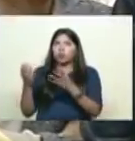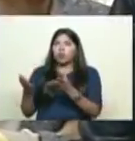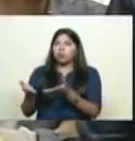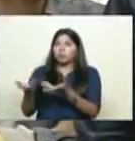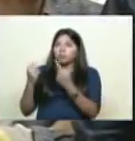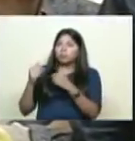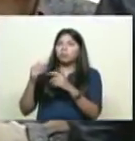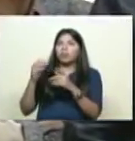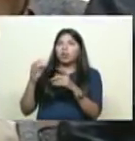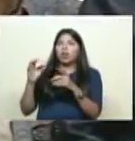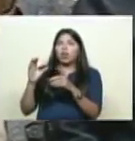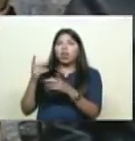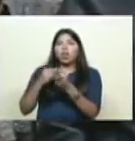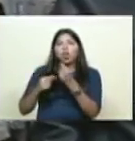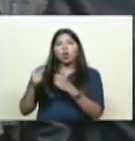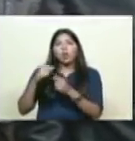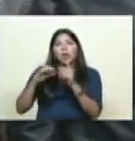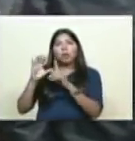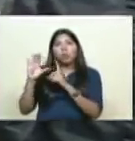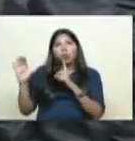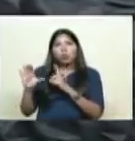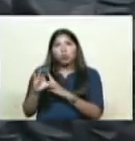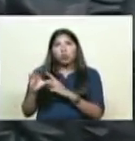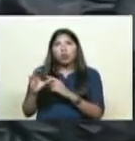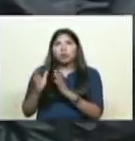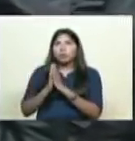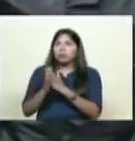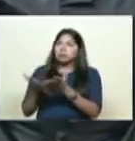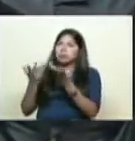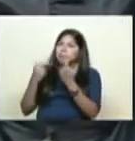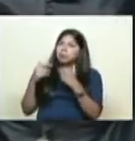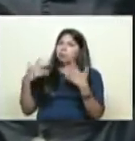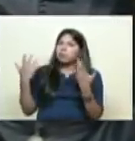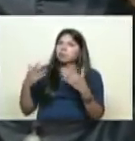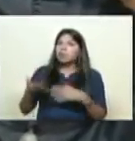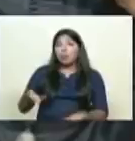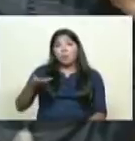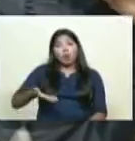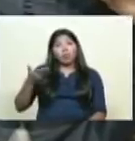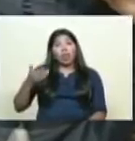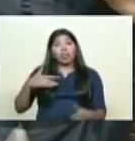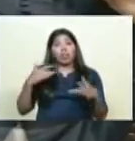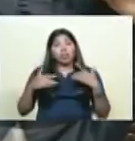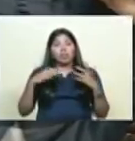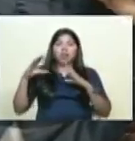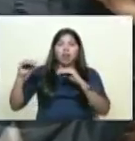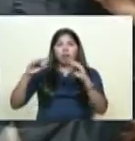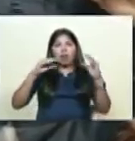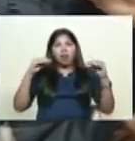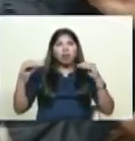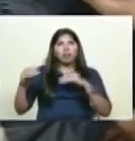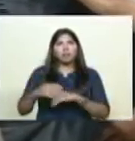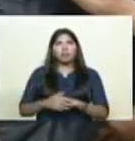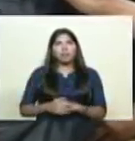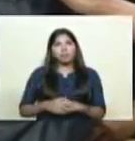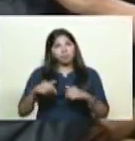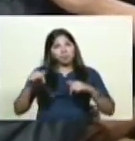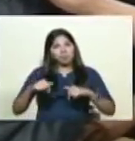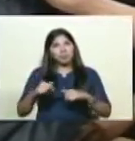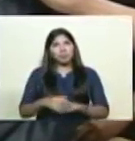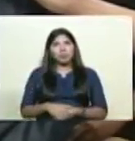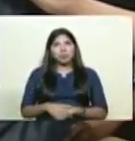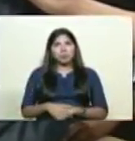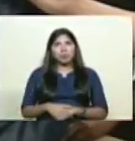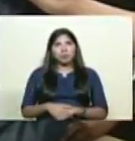cultura, Mary Penjan, que nos va a dar entonces detalles de lo que fue este importante conversatorio acá en estos